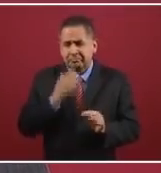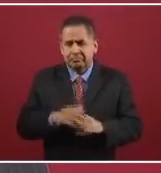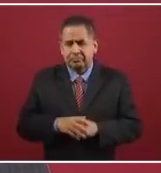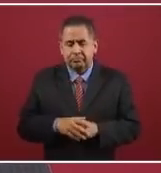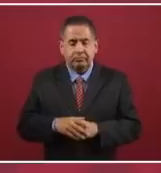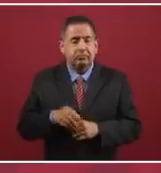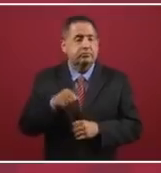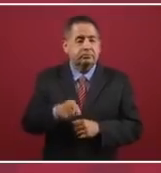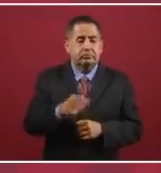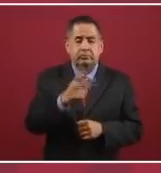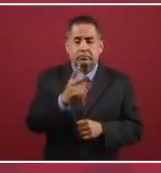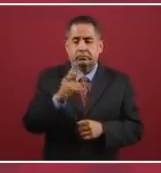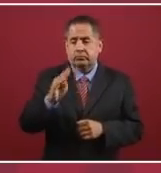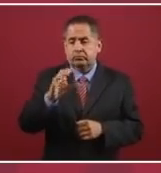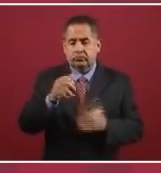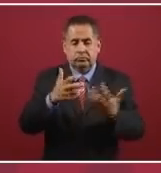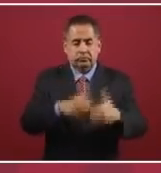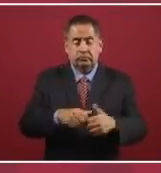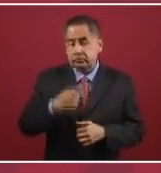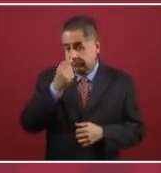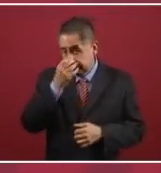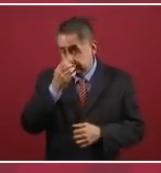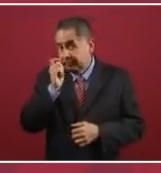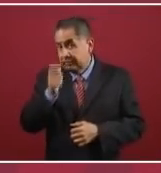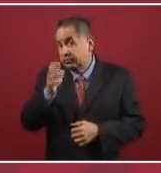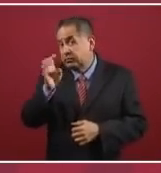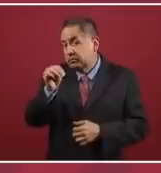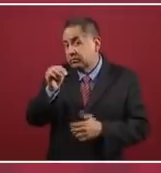Dos Bocas, 9 meses.